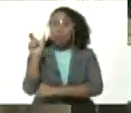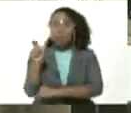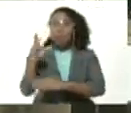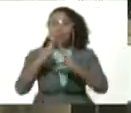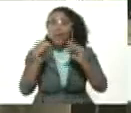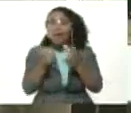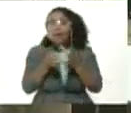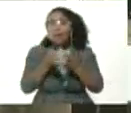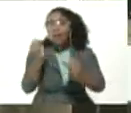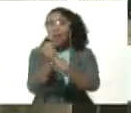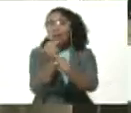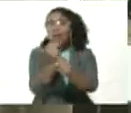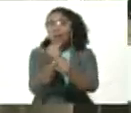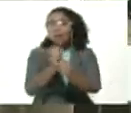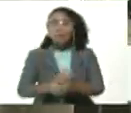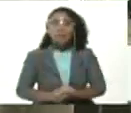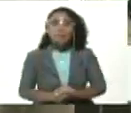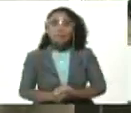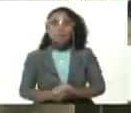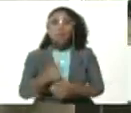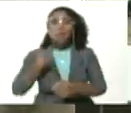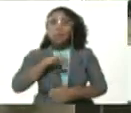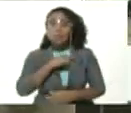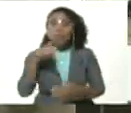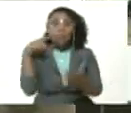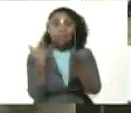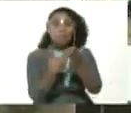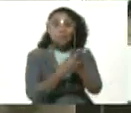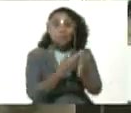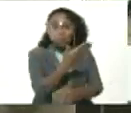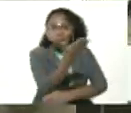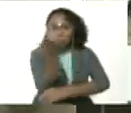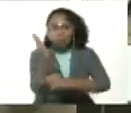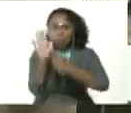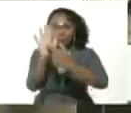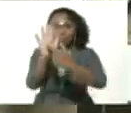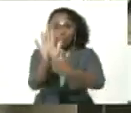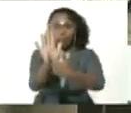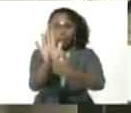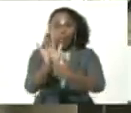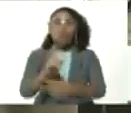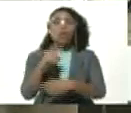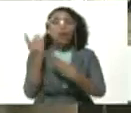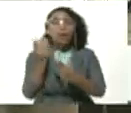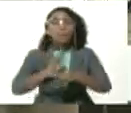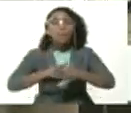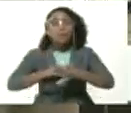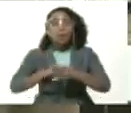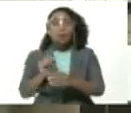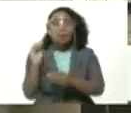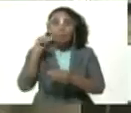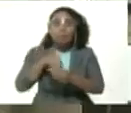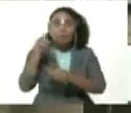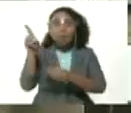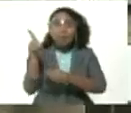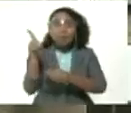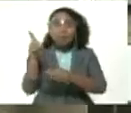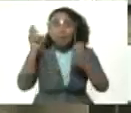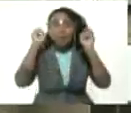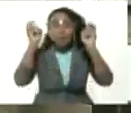el equipo de trabajo vamos a mostrarles a ustedes lo que ha sido la instalación de esta